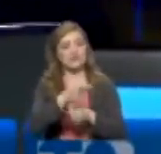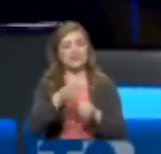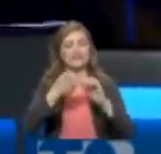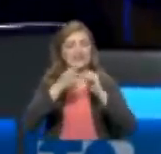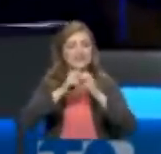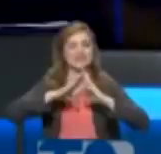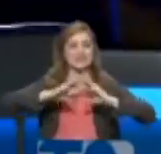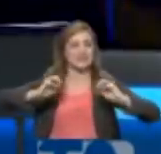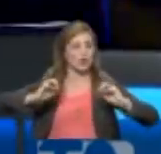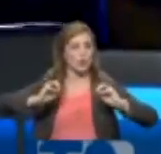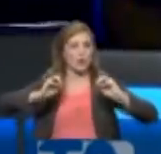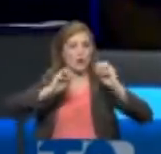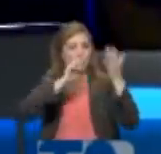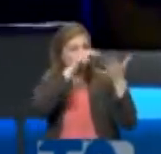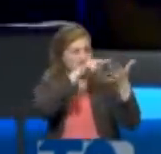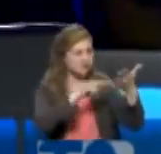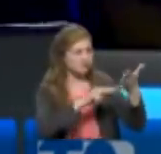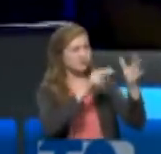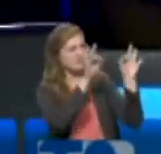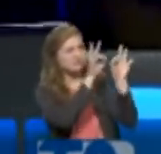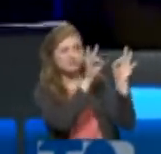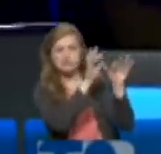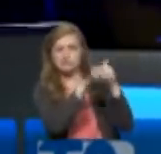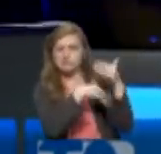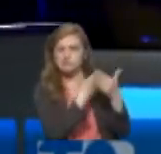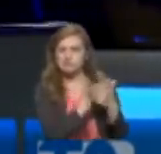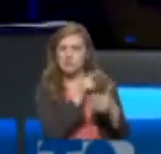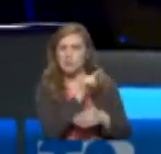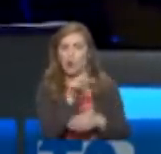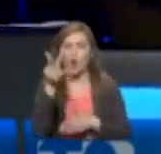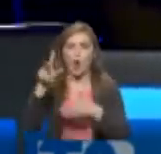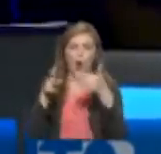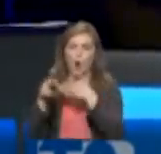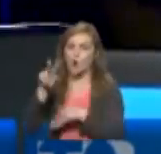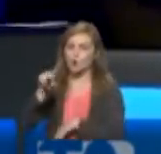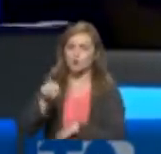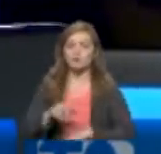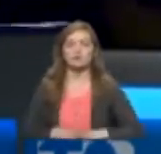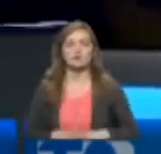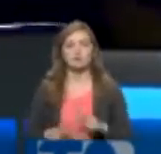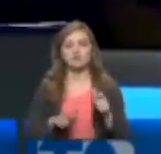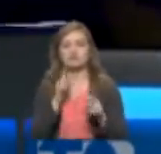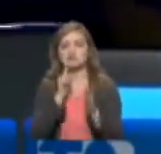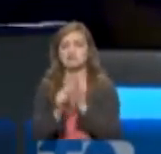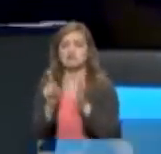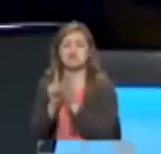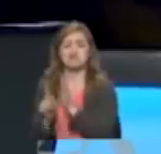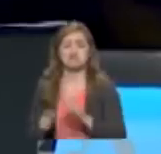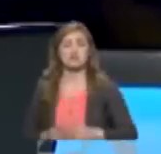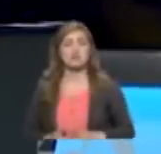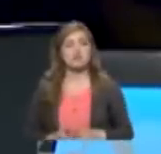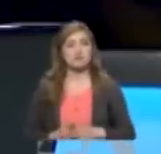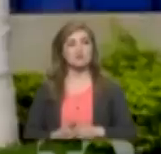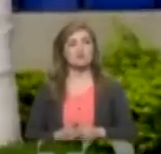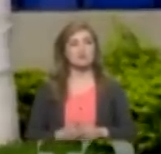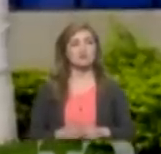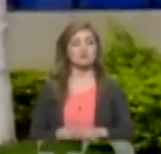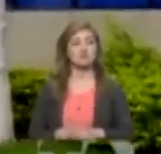resuelve el problema de lectura del consumo hoy nuevamente decenas de personas llegaron hasta la entidad a poner sus denuncias